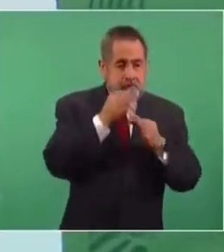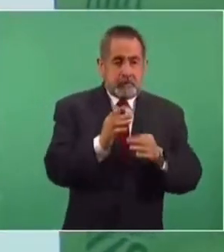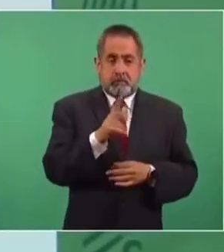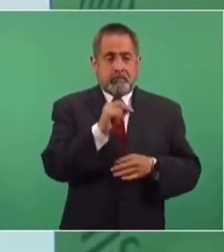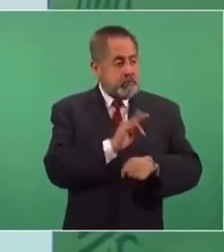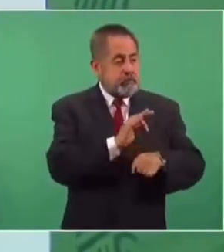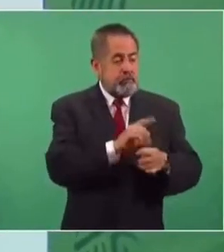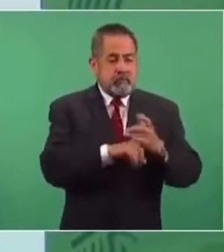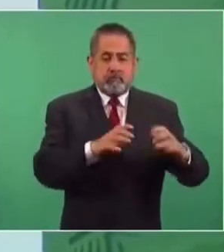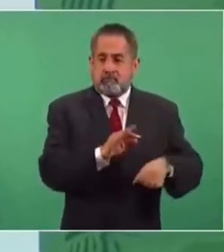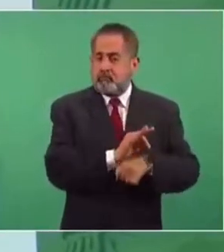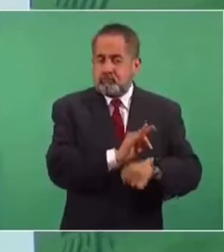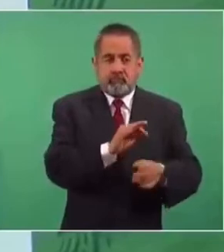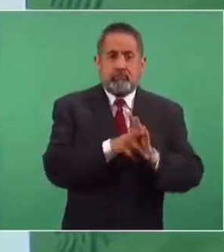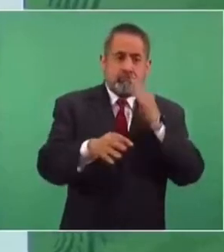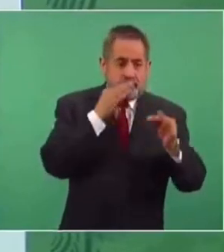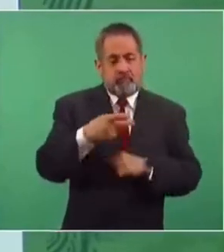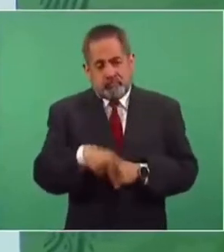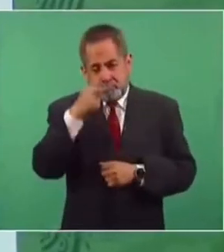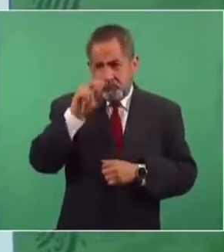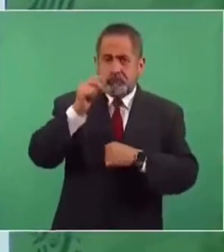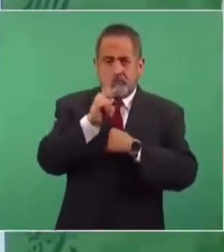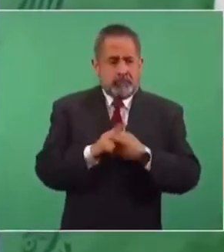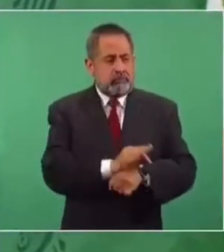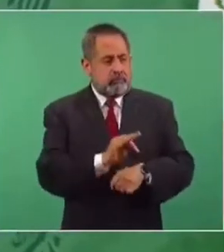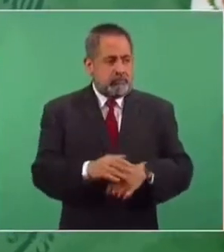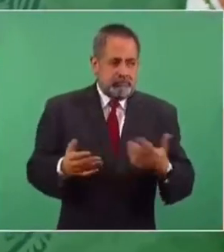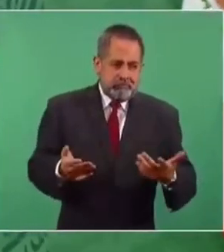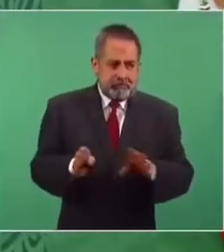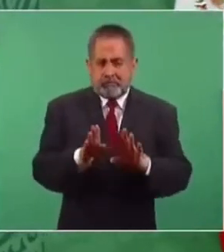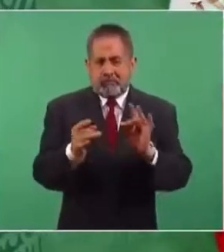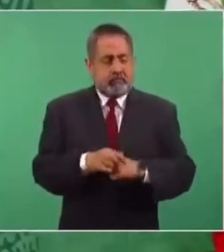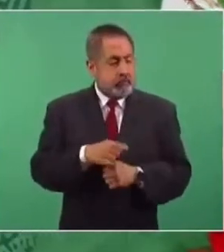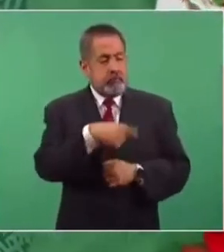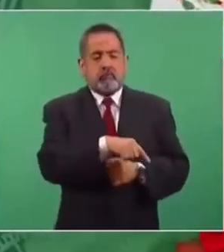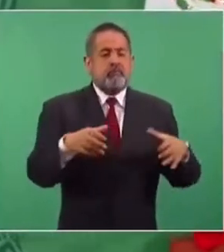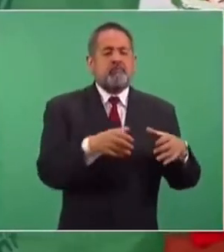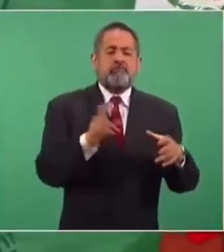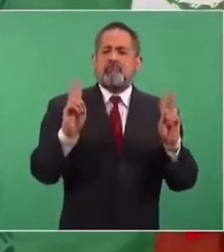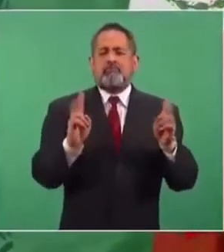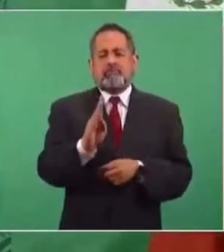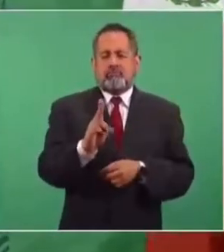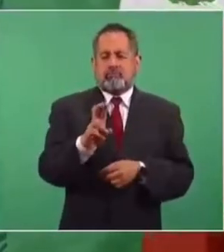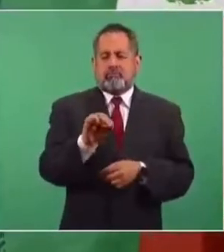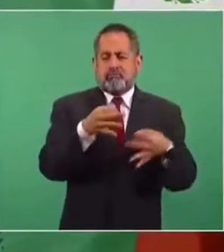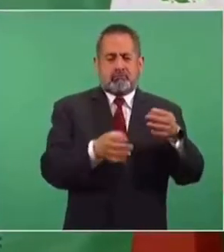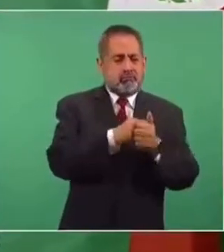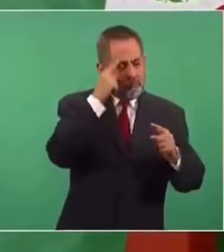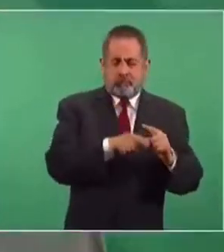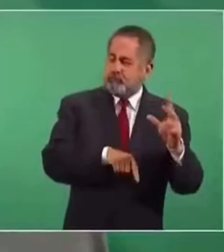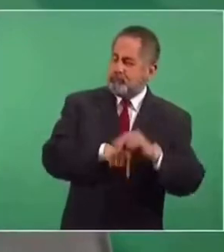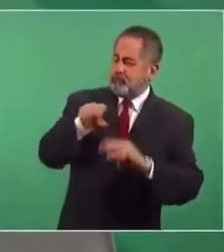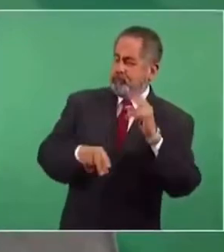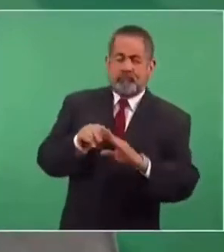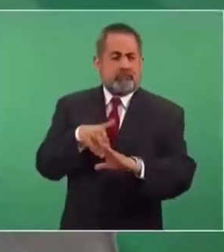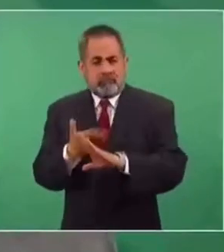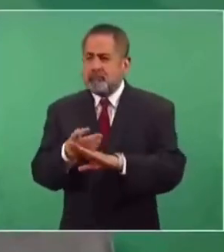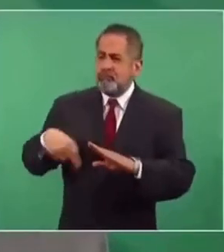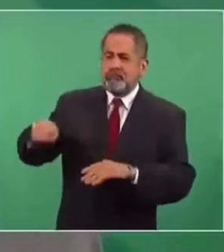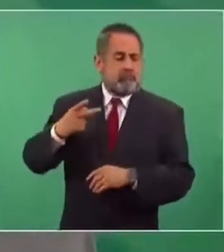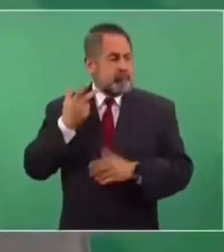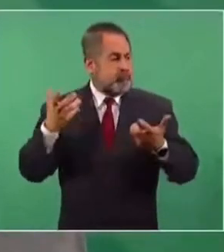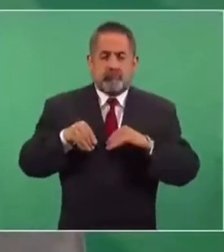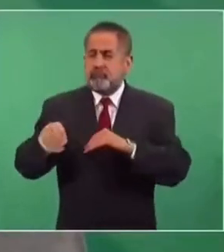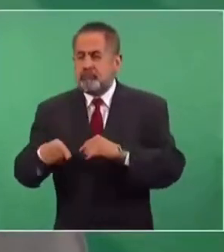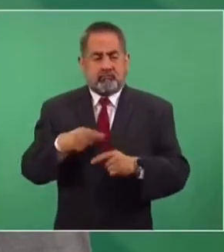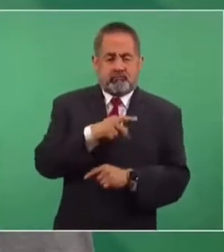proempresarial, nacional y extranjera. Ha conformado un llamado buró jurídico para oponerse a las obras, acciones y políticas que